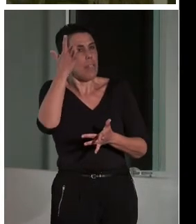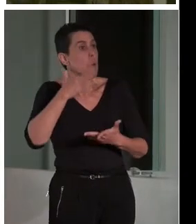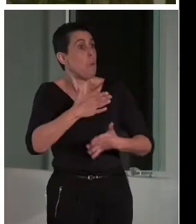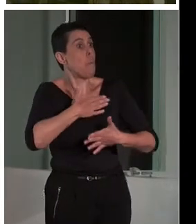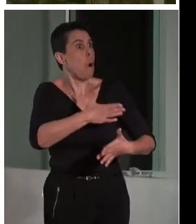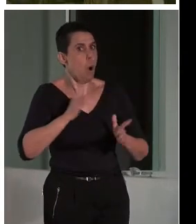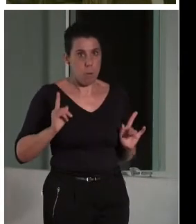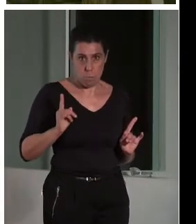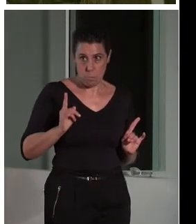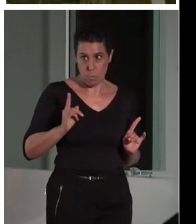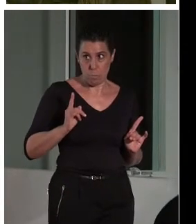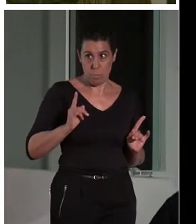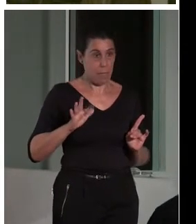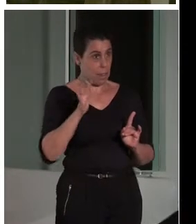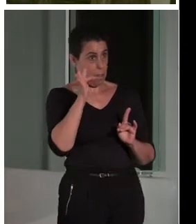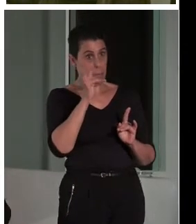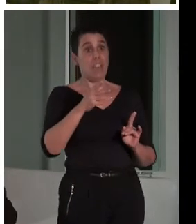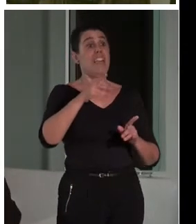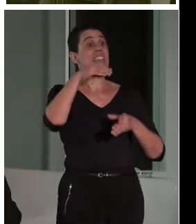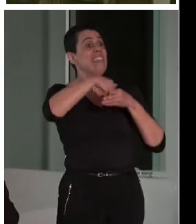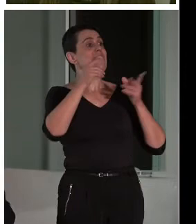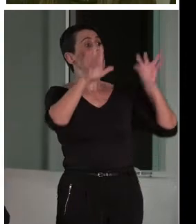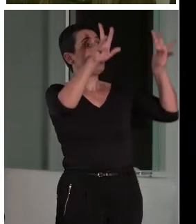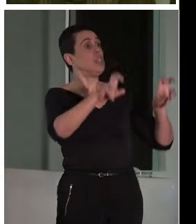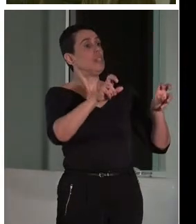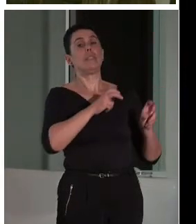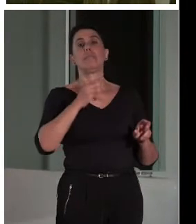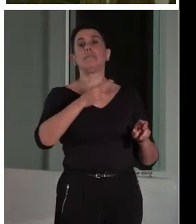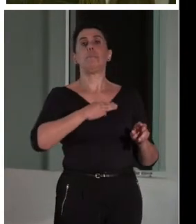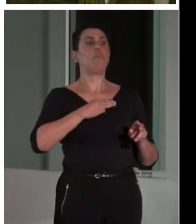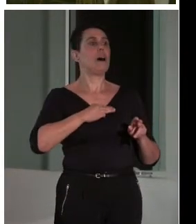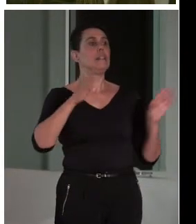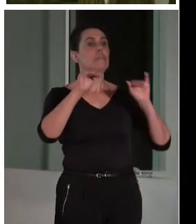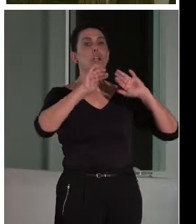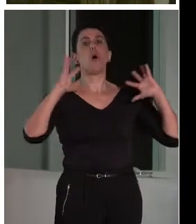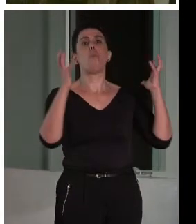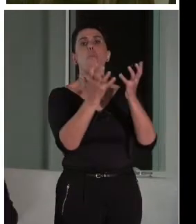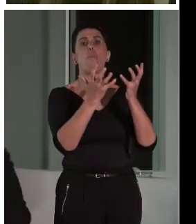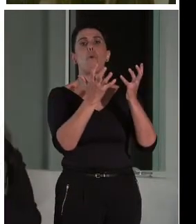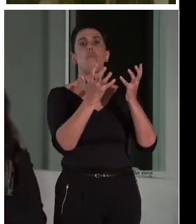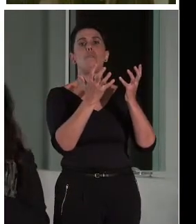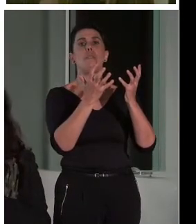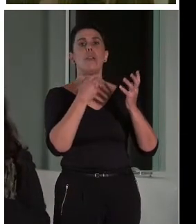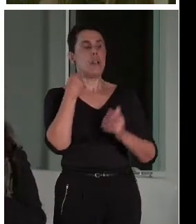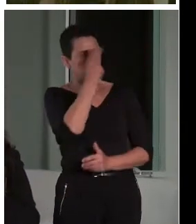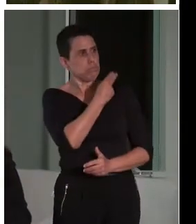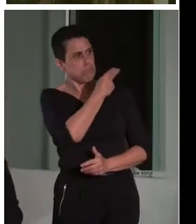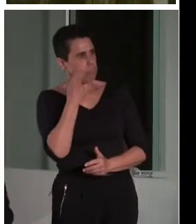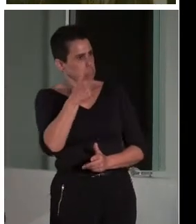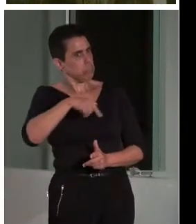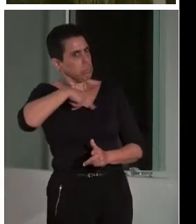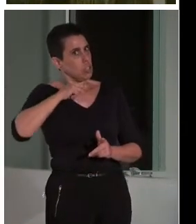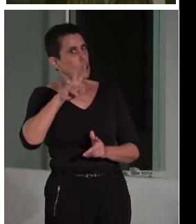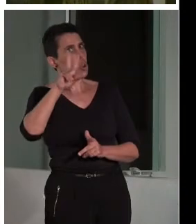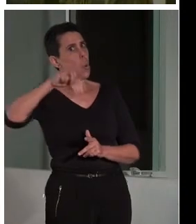en el caso de el patrimonio mundial ya sabéis que tenemos un compromiso con unesco como órgano consultivo